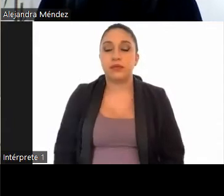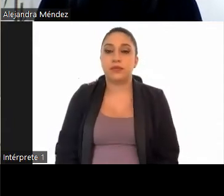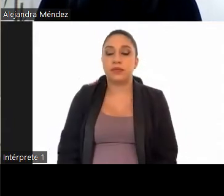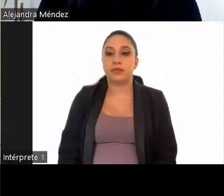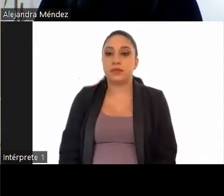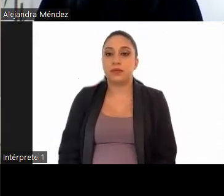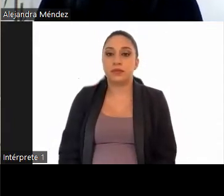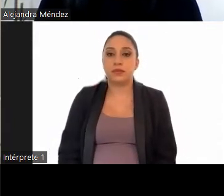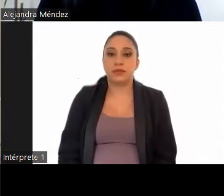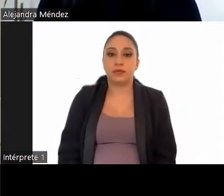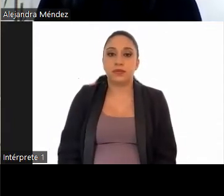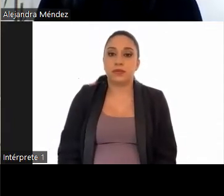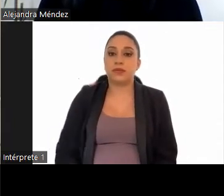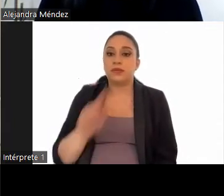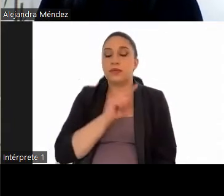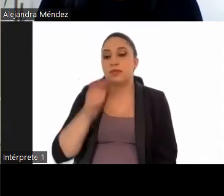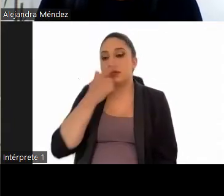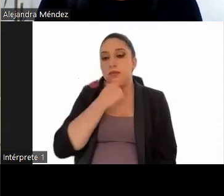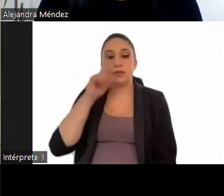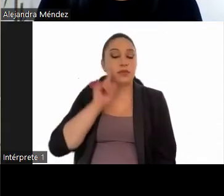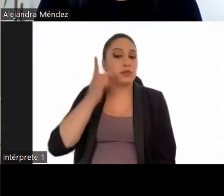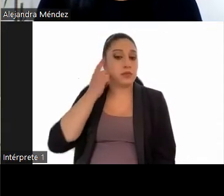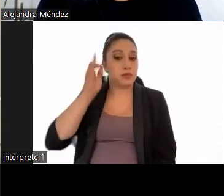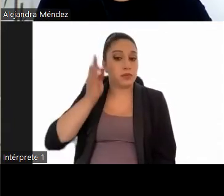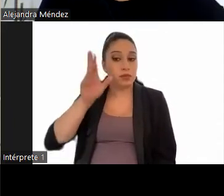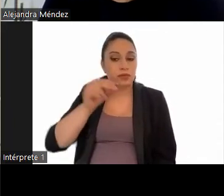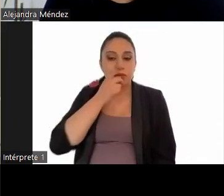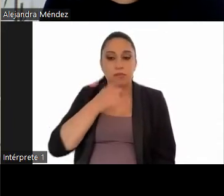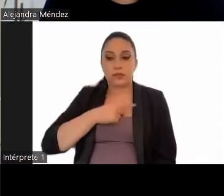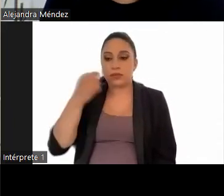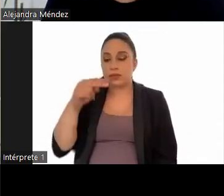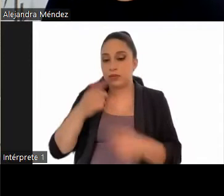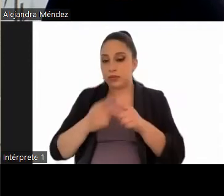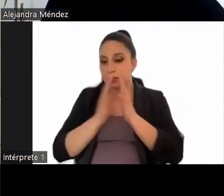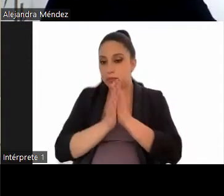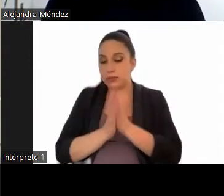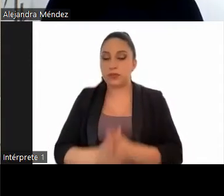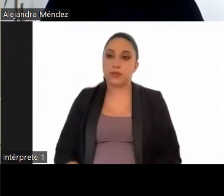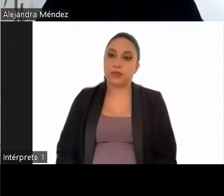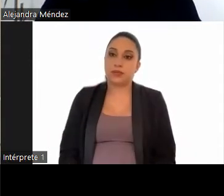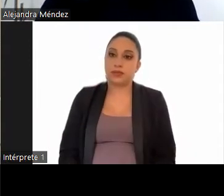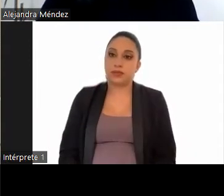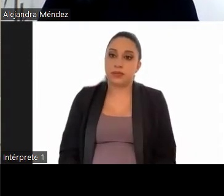alguna diputada que esté por la negativa, sírvase manifestarlo mencionando su nombre completo.